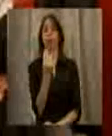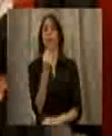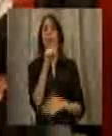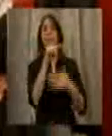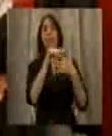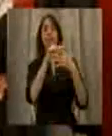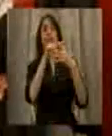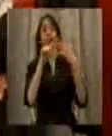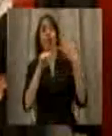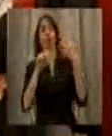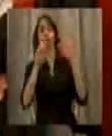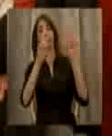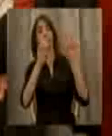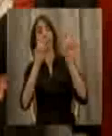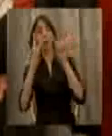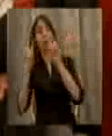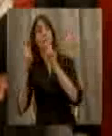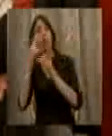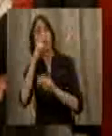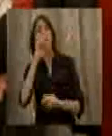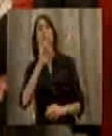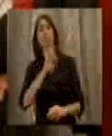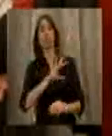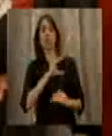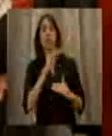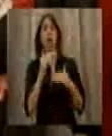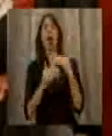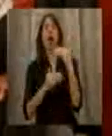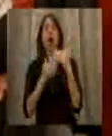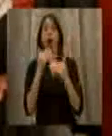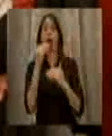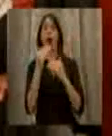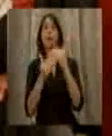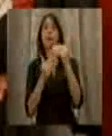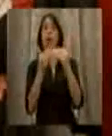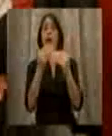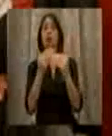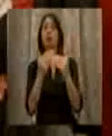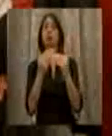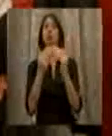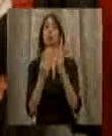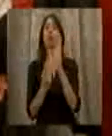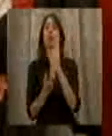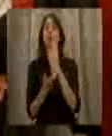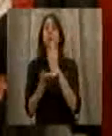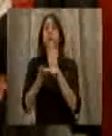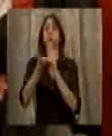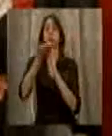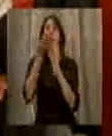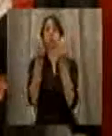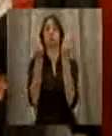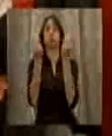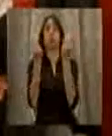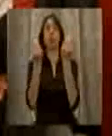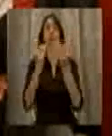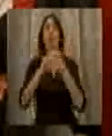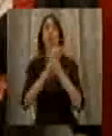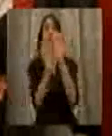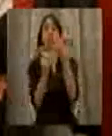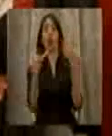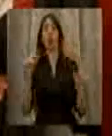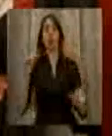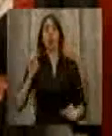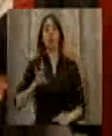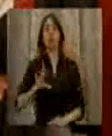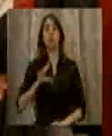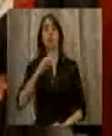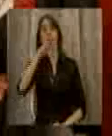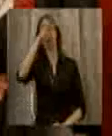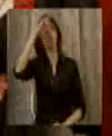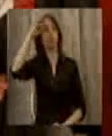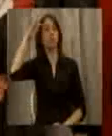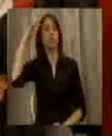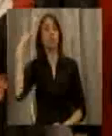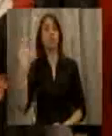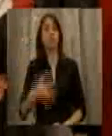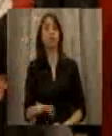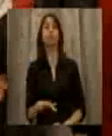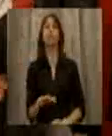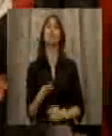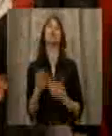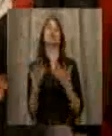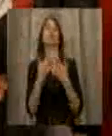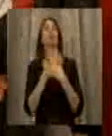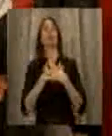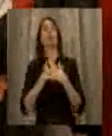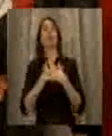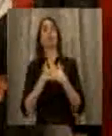como país hemos podido avanzar y hemos podido progresar. Es un esfuerzo de todos los chilenos y estamos muy satisfechos